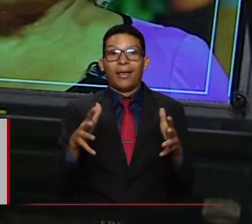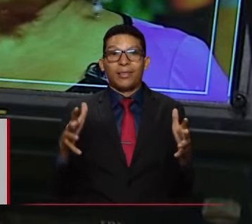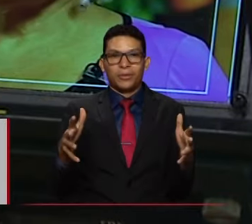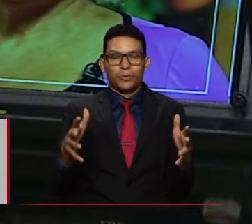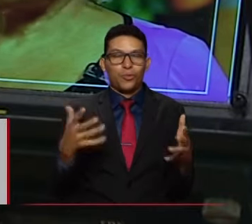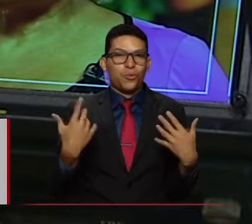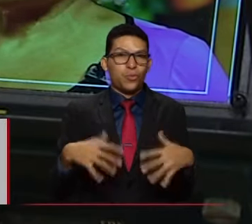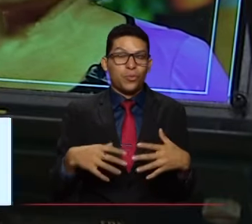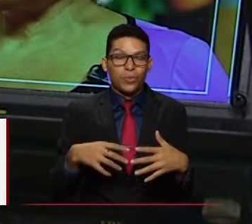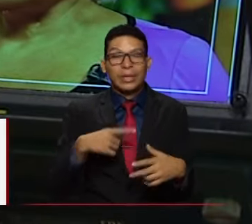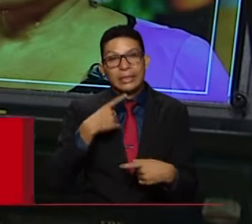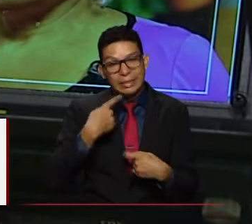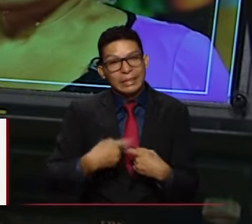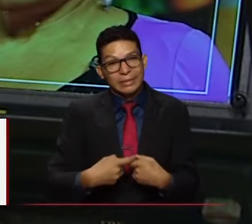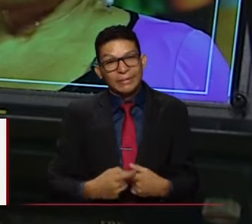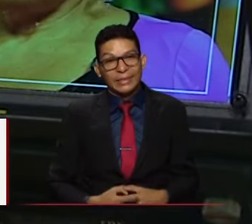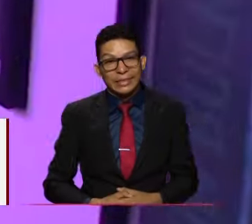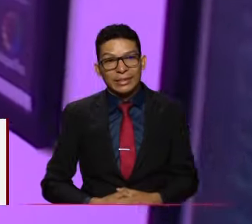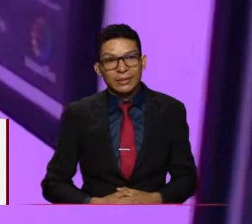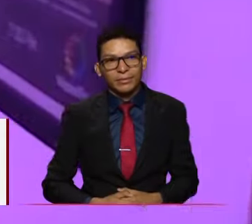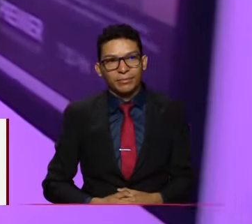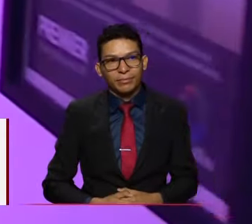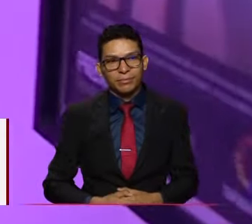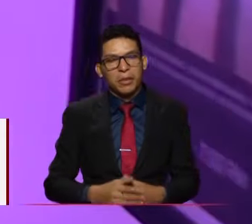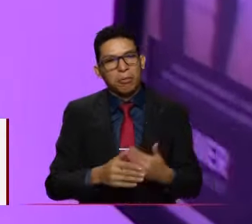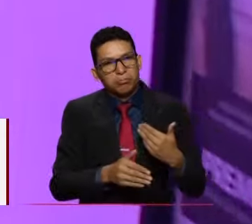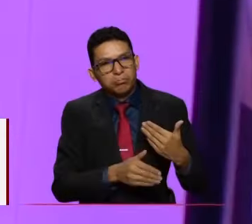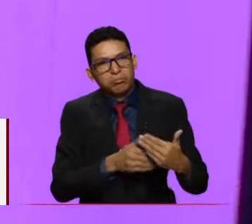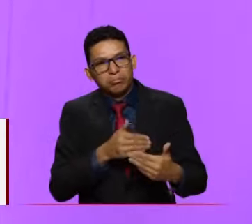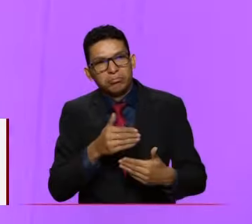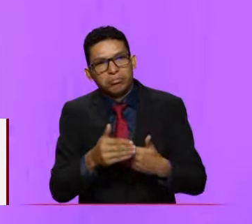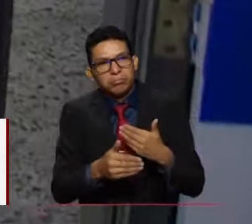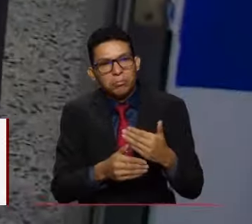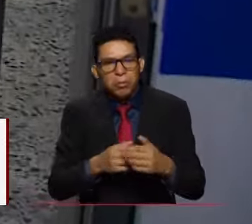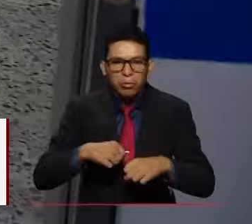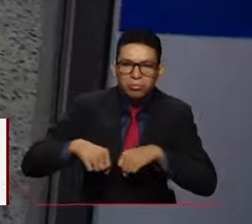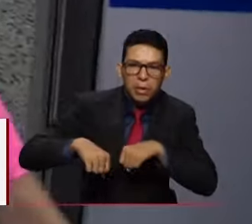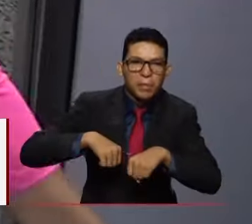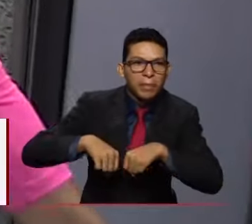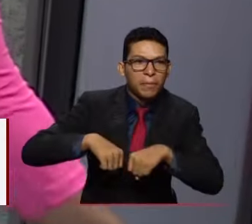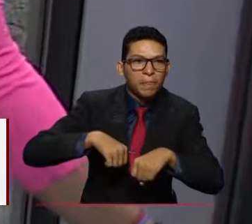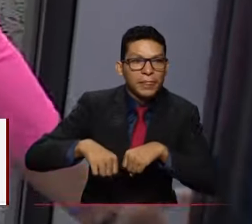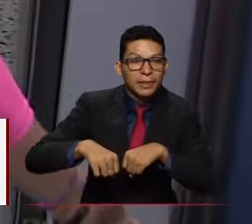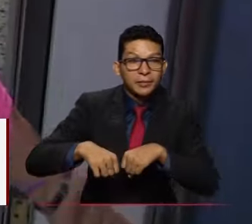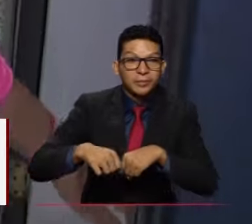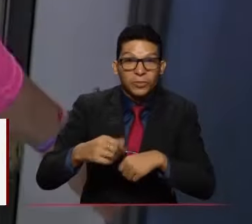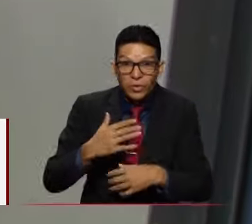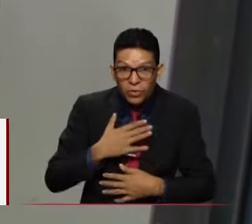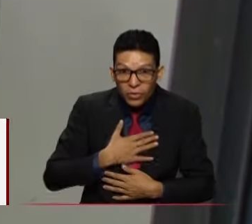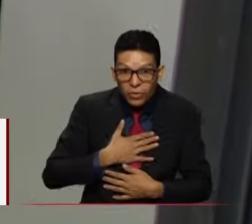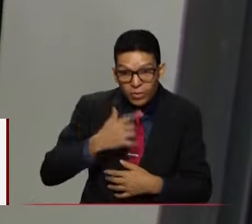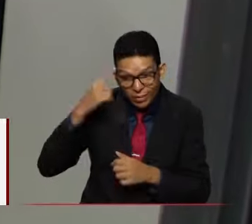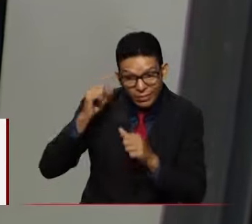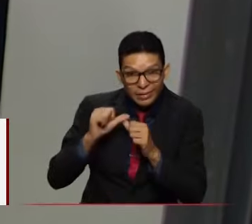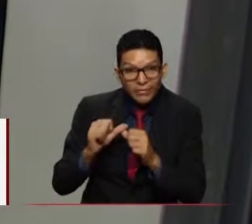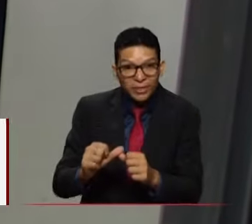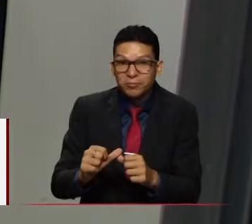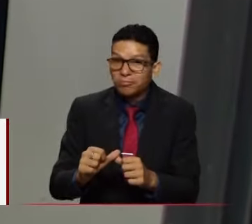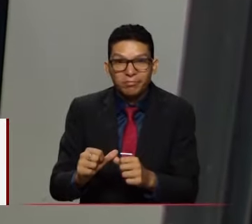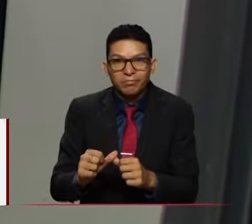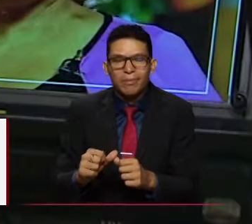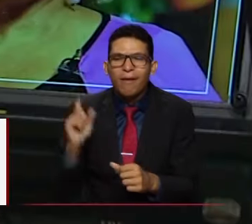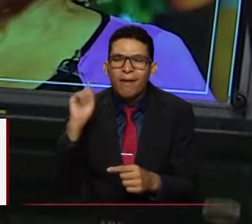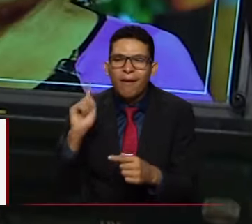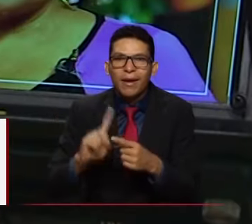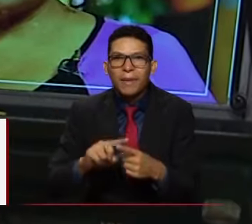mí fue muy duro al principio, pero ya poco a poco le fui cogiendo el ritmo y yo pensaba que yo no iba a durar aquí. Pero mire,